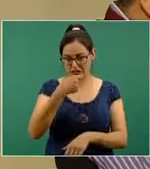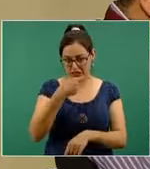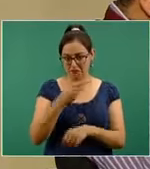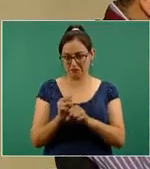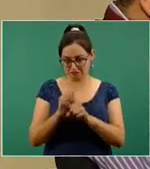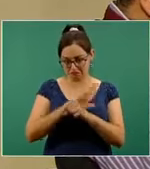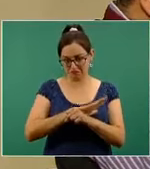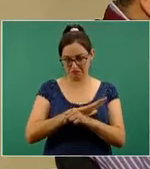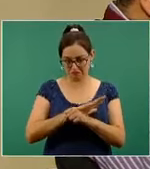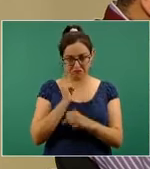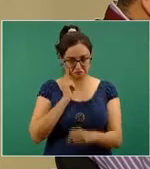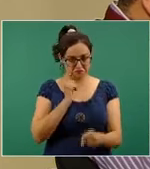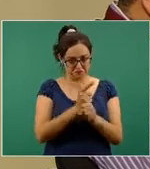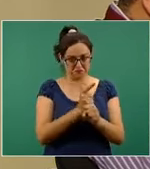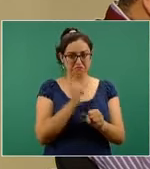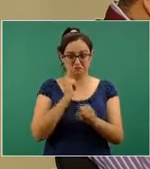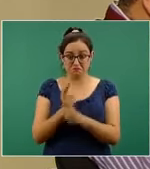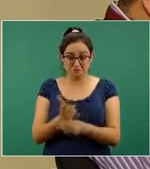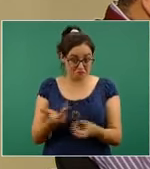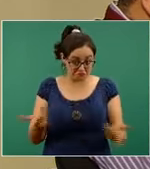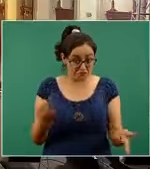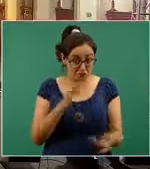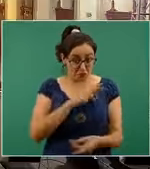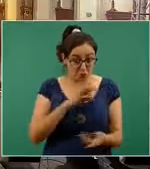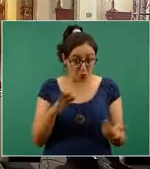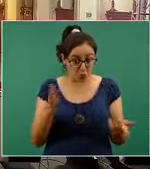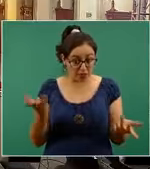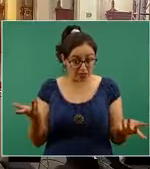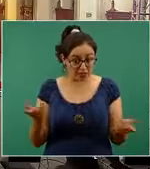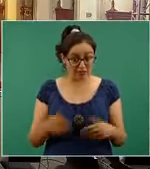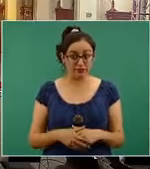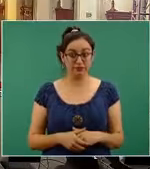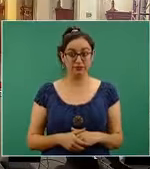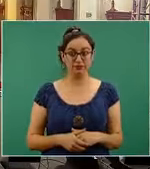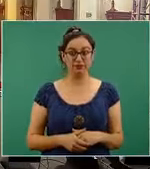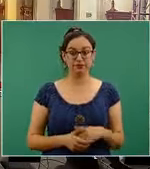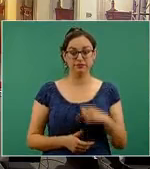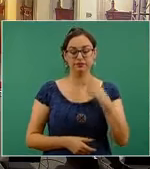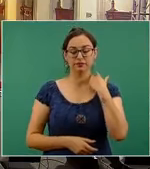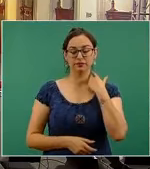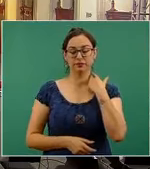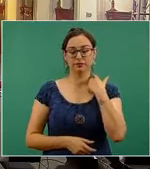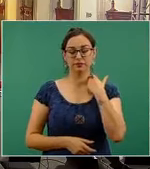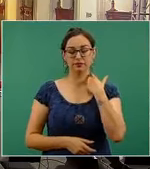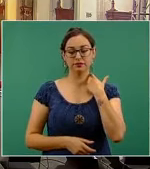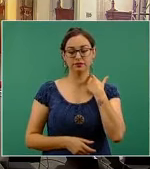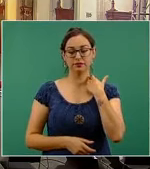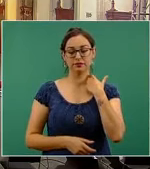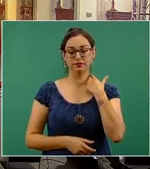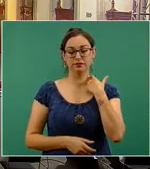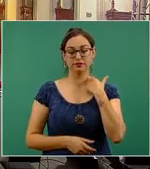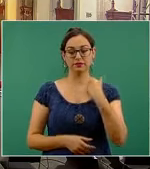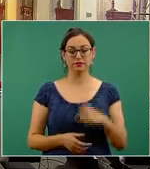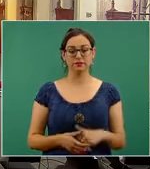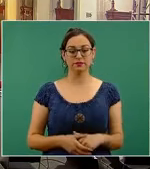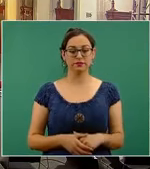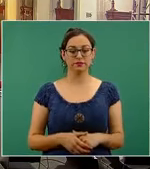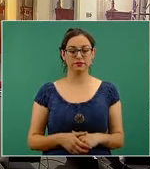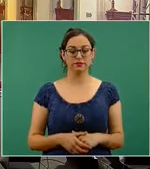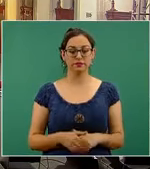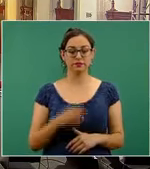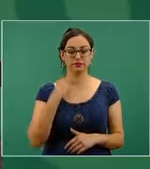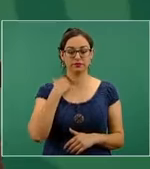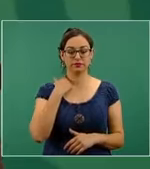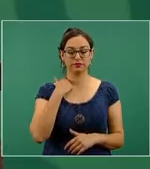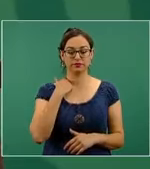de la enfermedad. Doctor, tengo otra ahí. Claro, sí, trataré de responder rápidamente para dar tiempo a una pregunta más